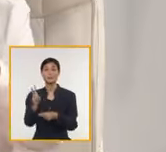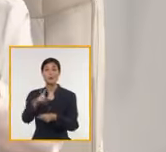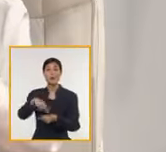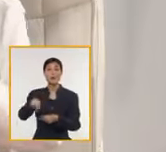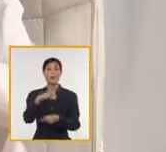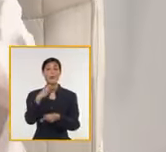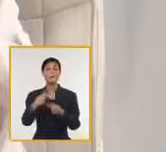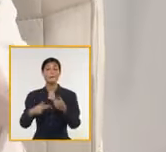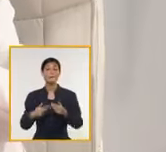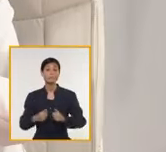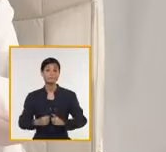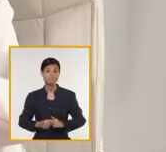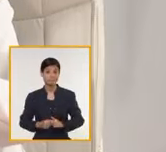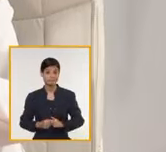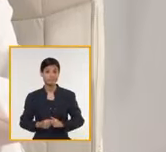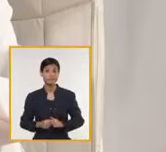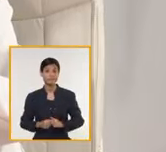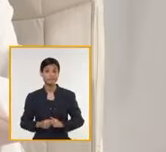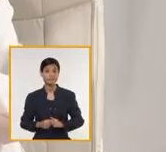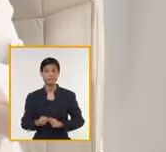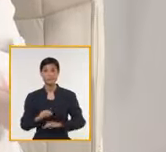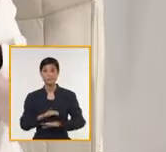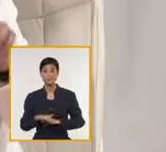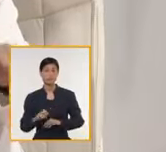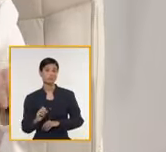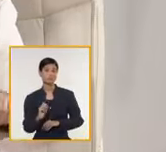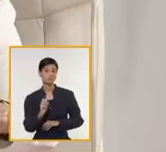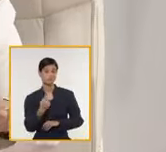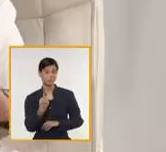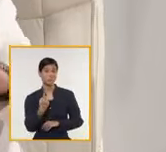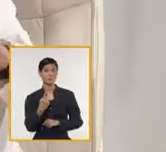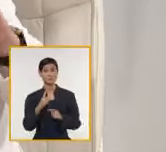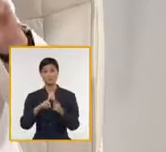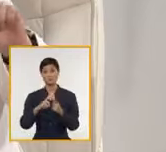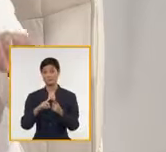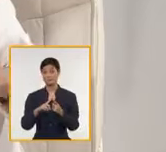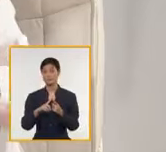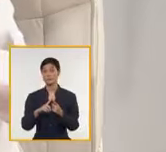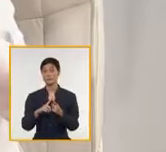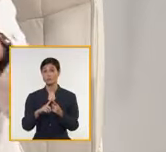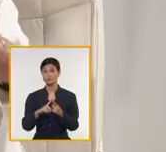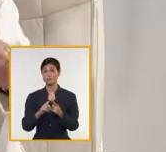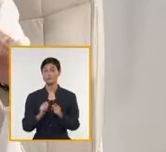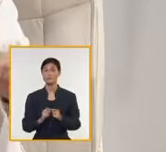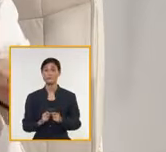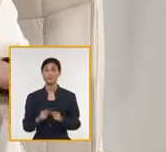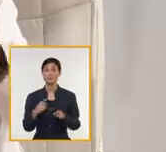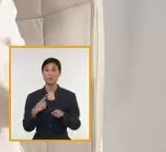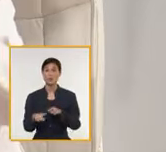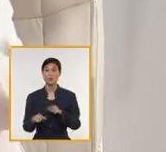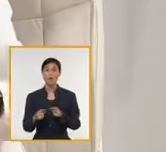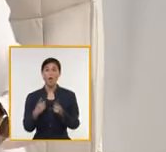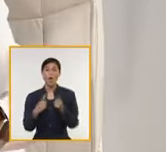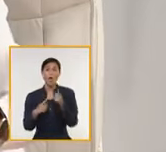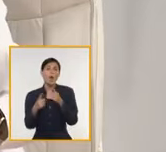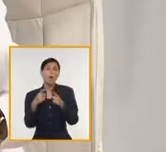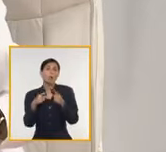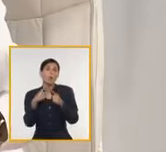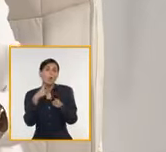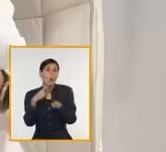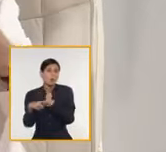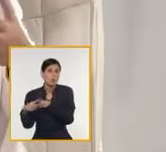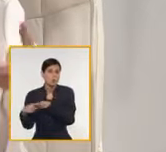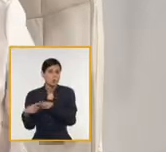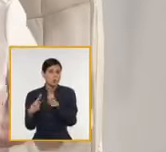Reitero, teniendo en cuenta ese primer componente, obviamente hay elementos que mucha parte